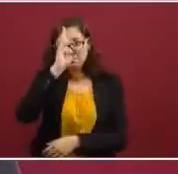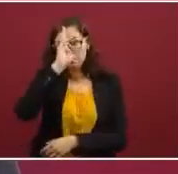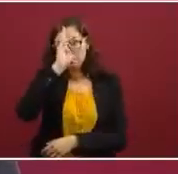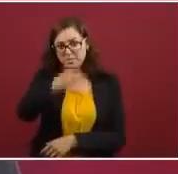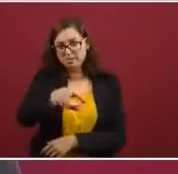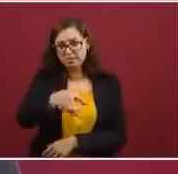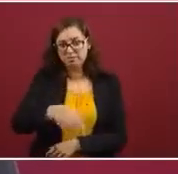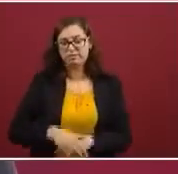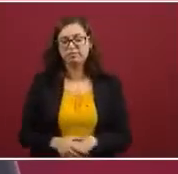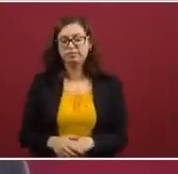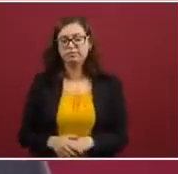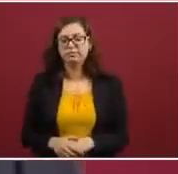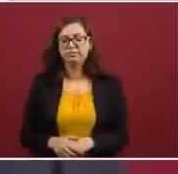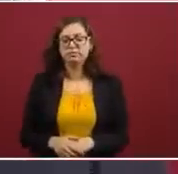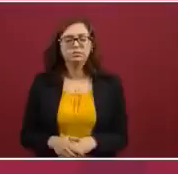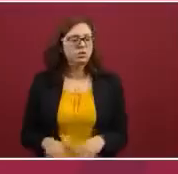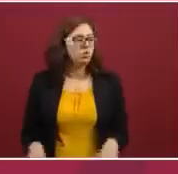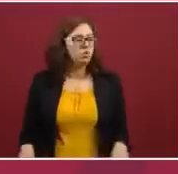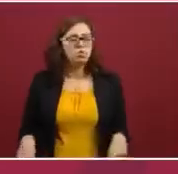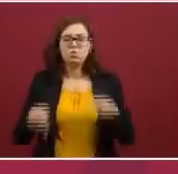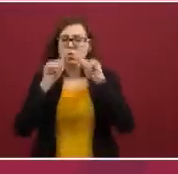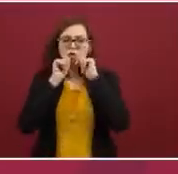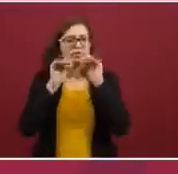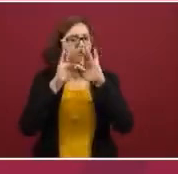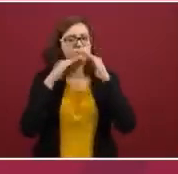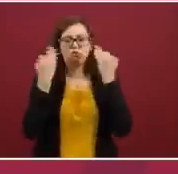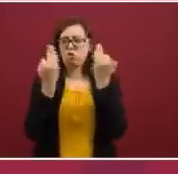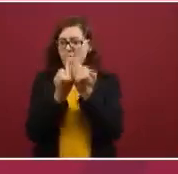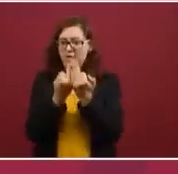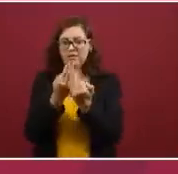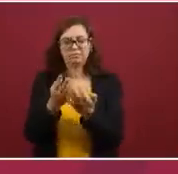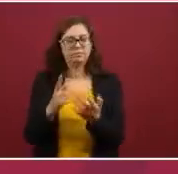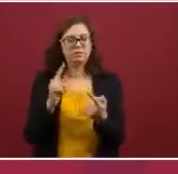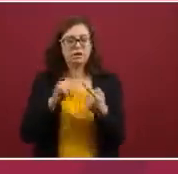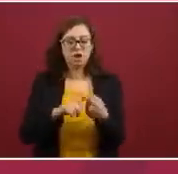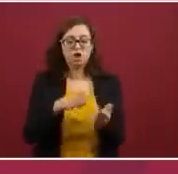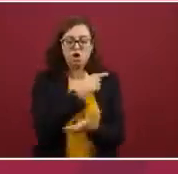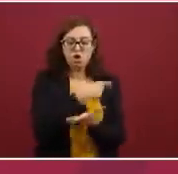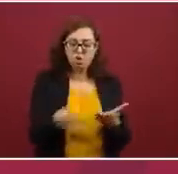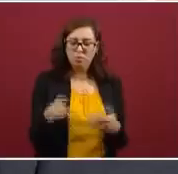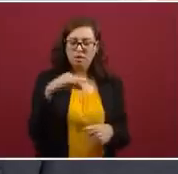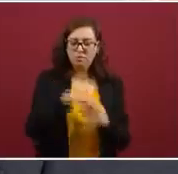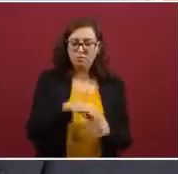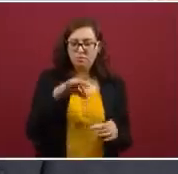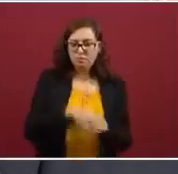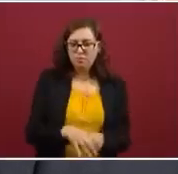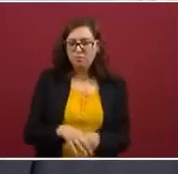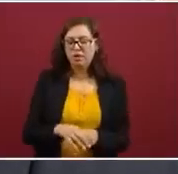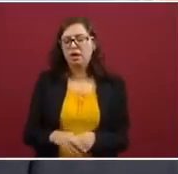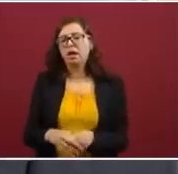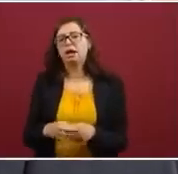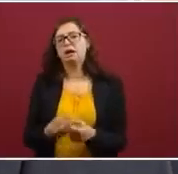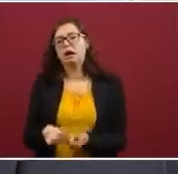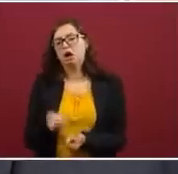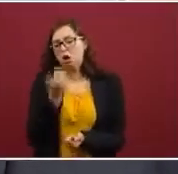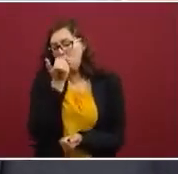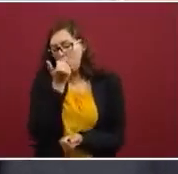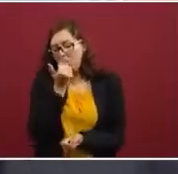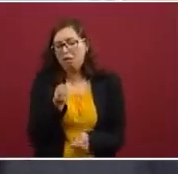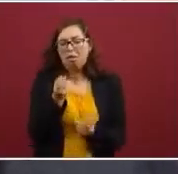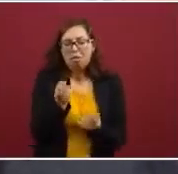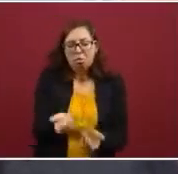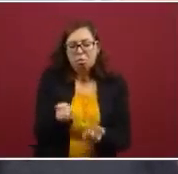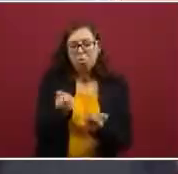electoral en ninguna de sus expresiones: compra de voto, entrega de migajas